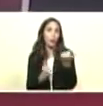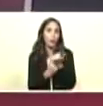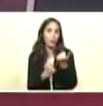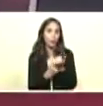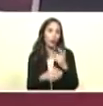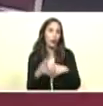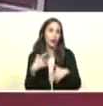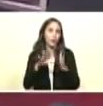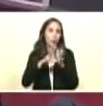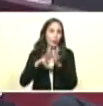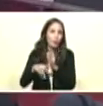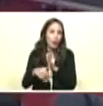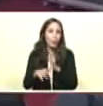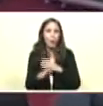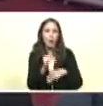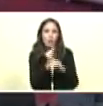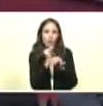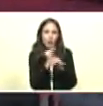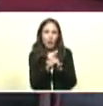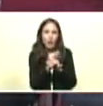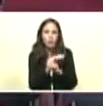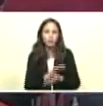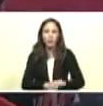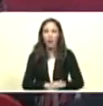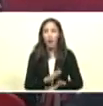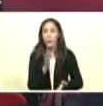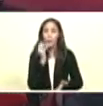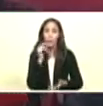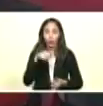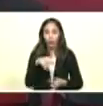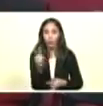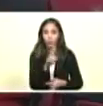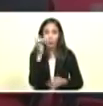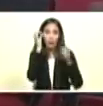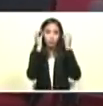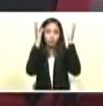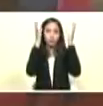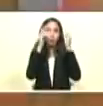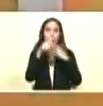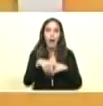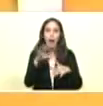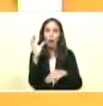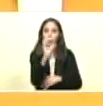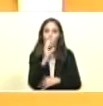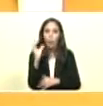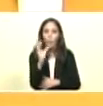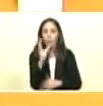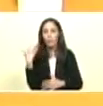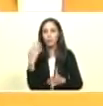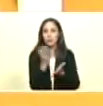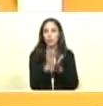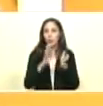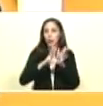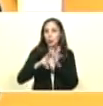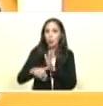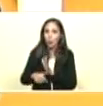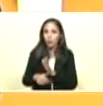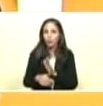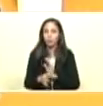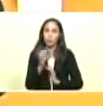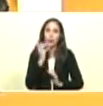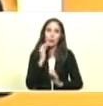hackear todos estos inventos que hace Venezuela, sirva la cuña, frente